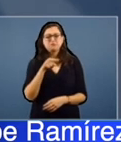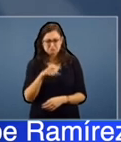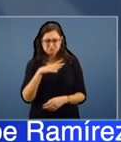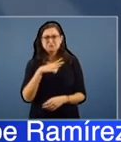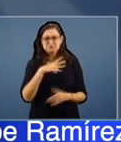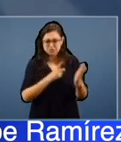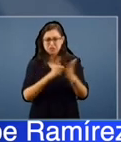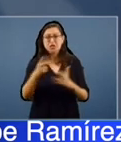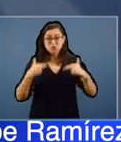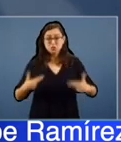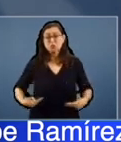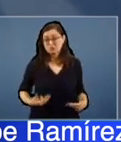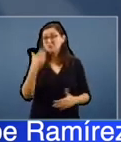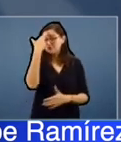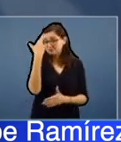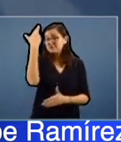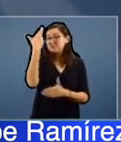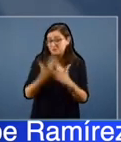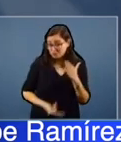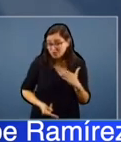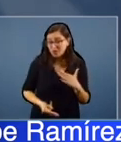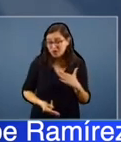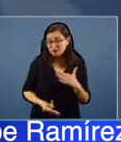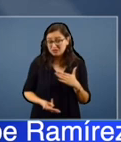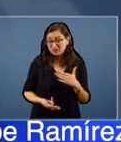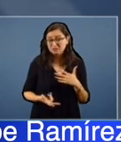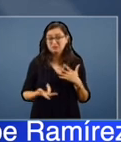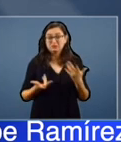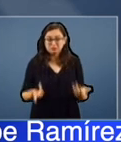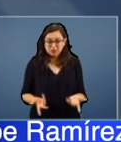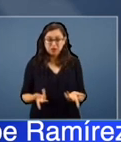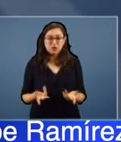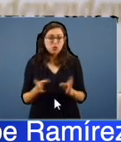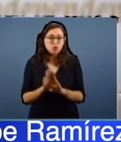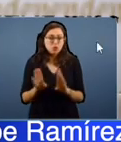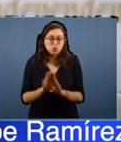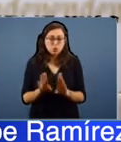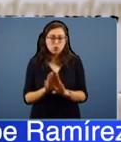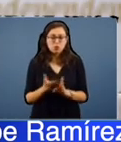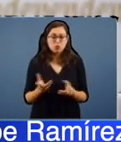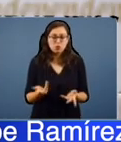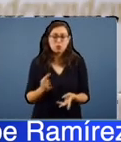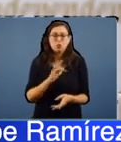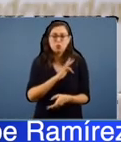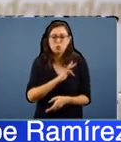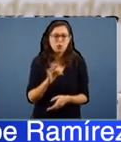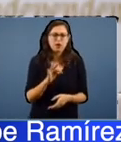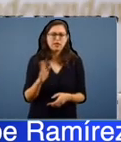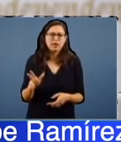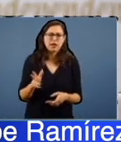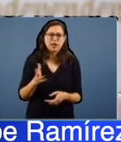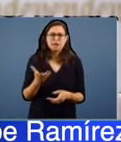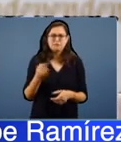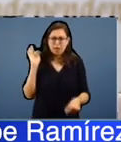uh-huh, a sus derechos humanos que podrían ser resarcidas a través de los medios ordinarios de defensa, como es